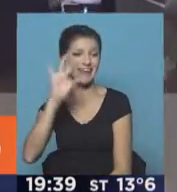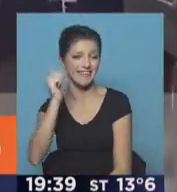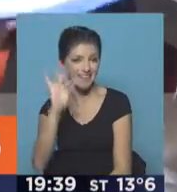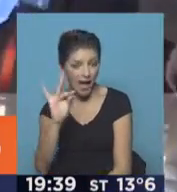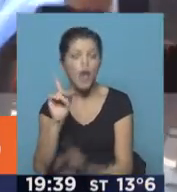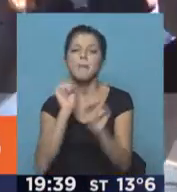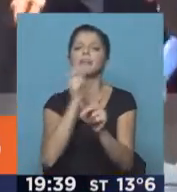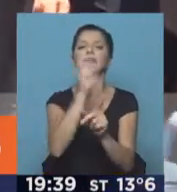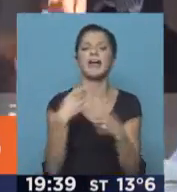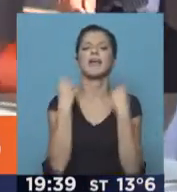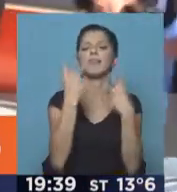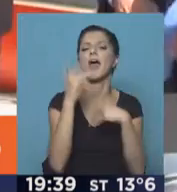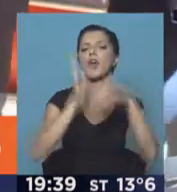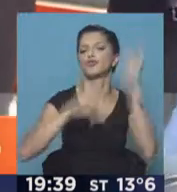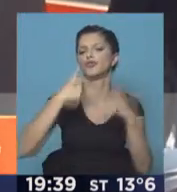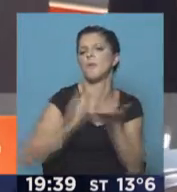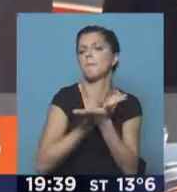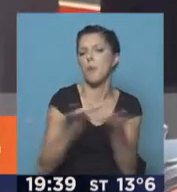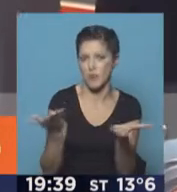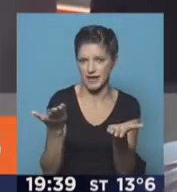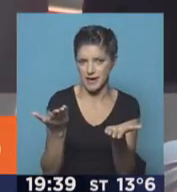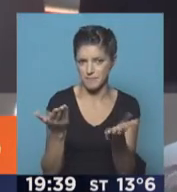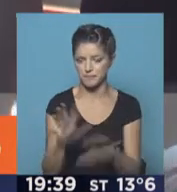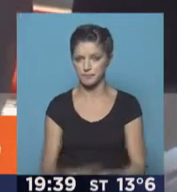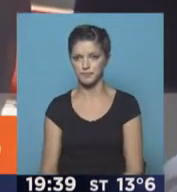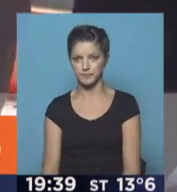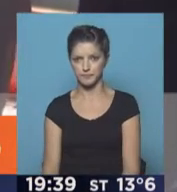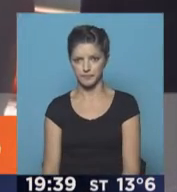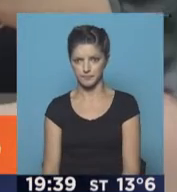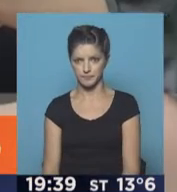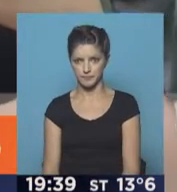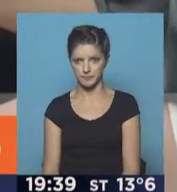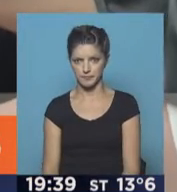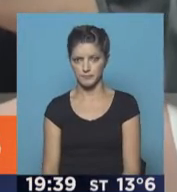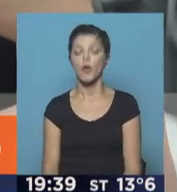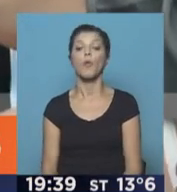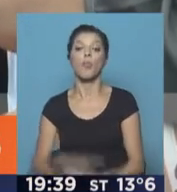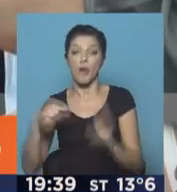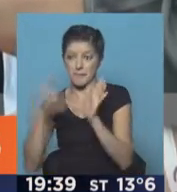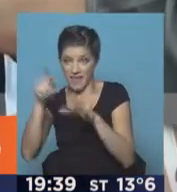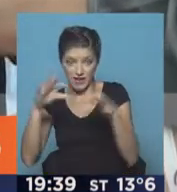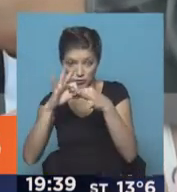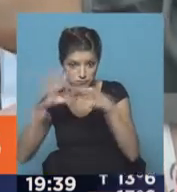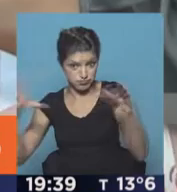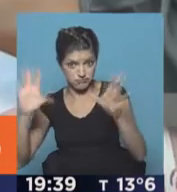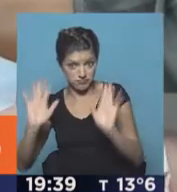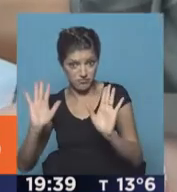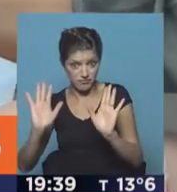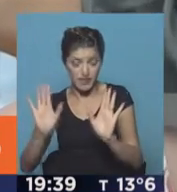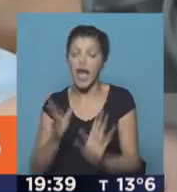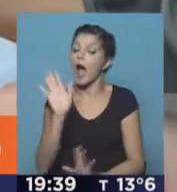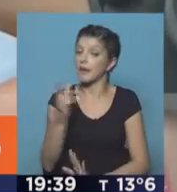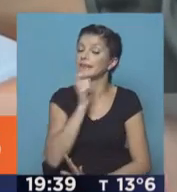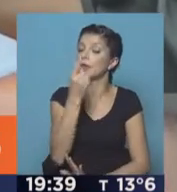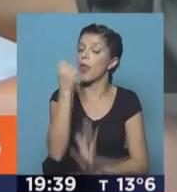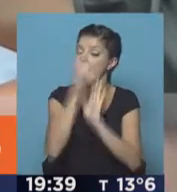debía ganar la obra, cómo había que funcionar, cuando el ente es autárquico y con el presupuesto, si bien puede